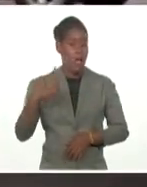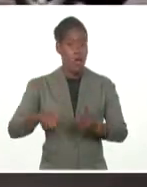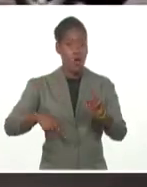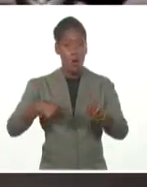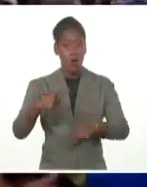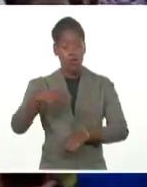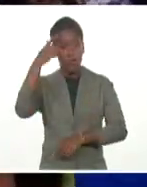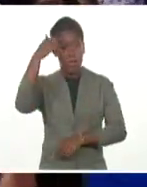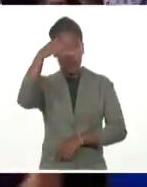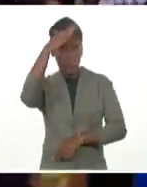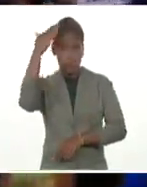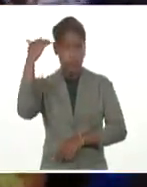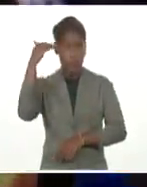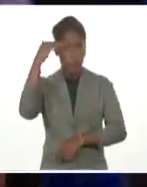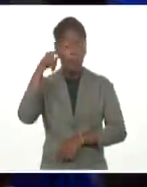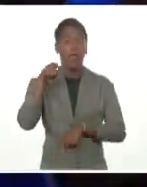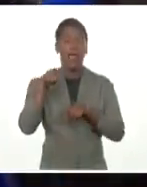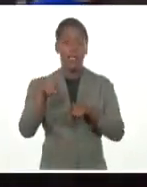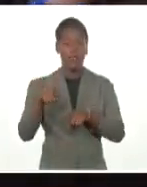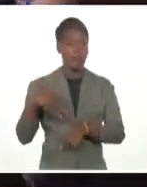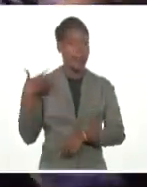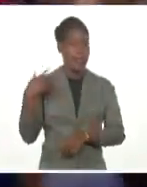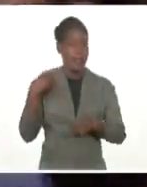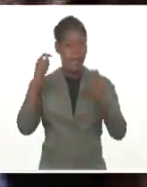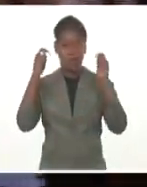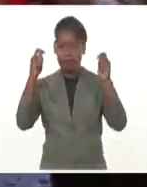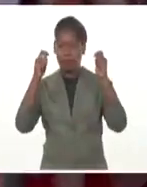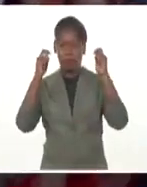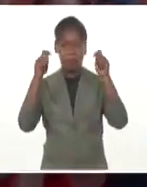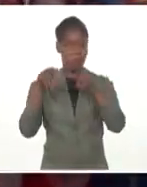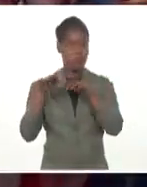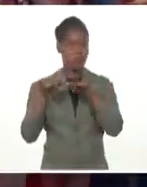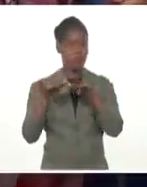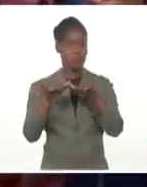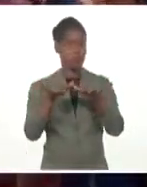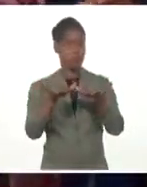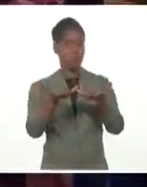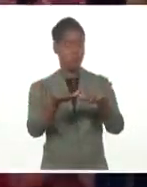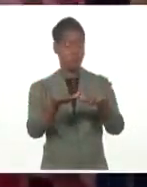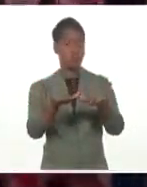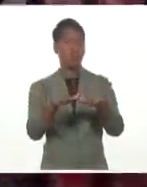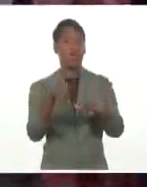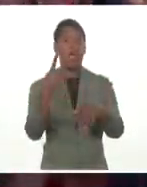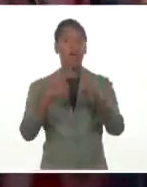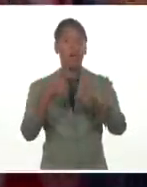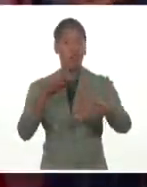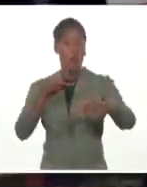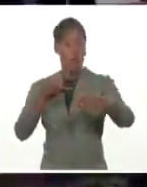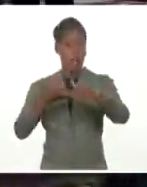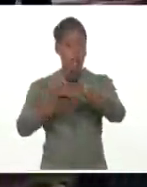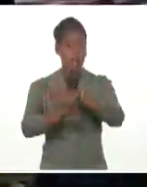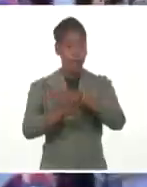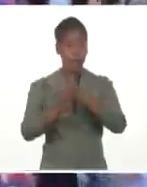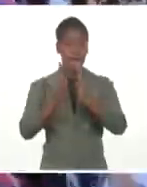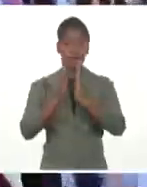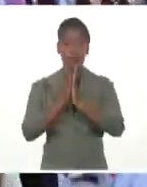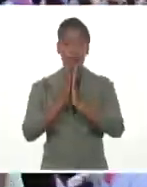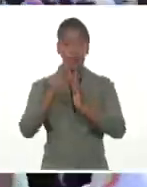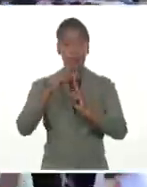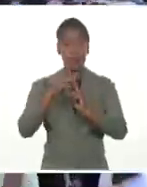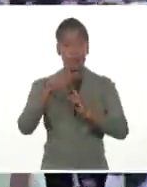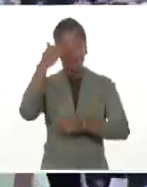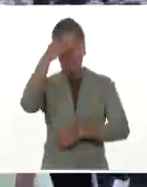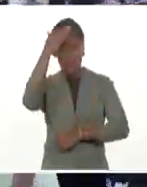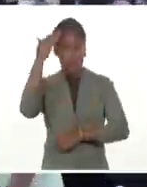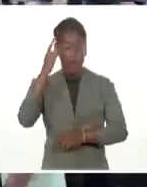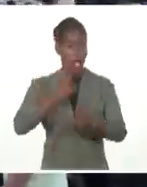residentes en el distrito de Sheikh Jarrah y la profanación de lugares sagrados islámicos por fanáticos judíos. La